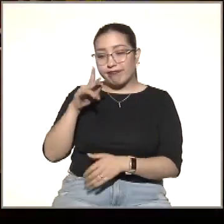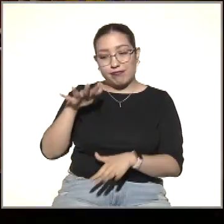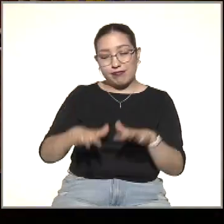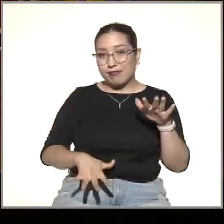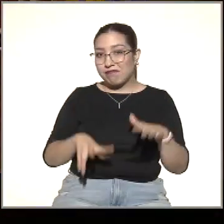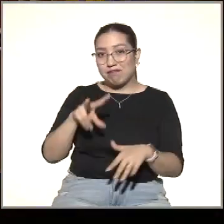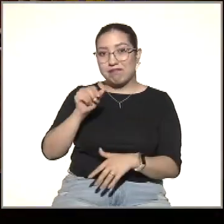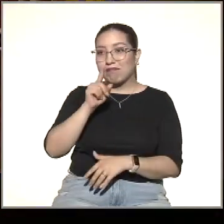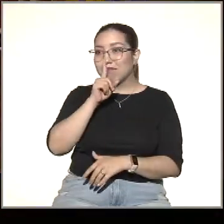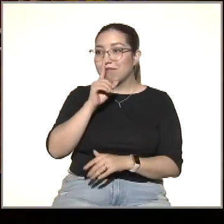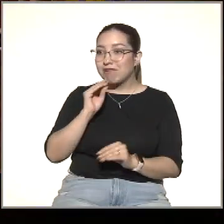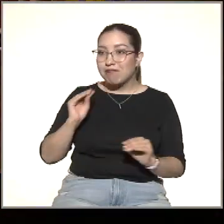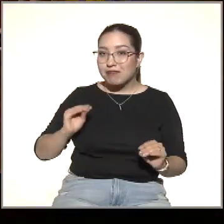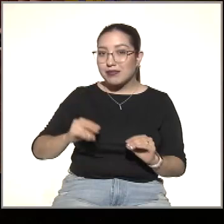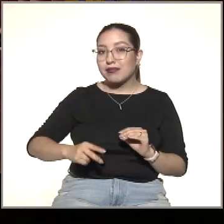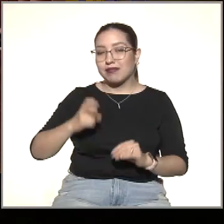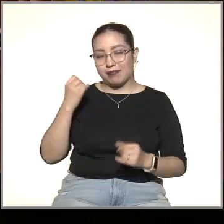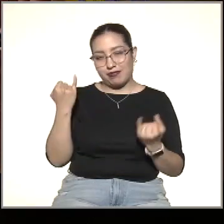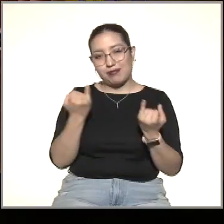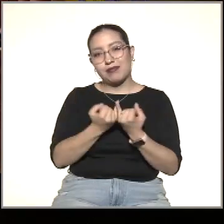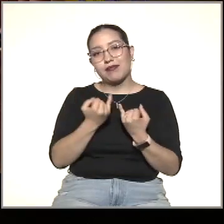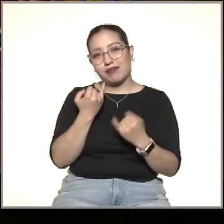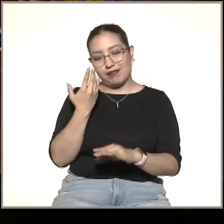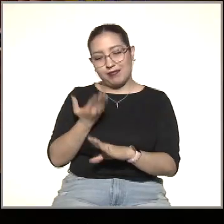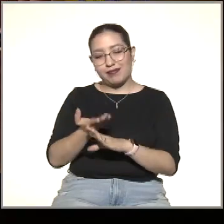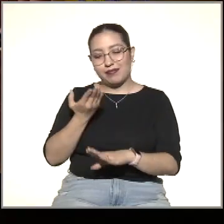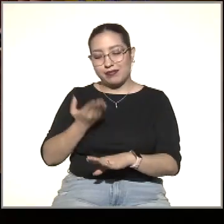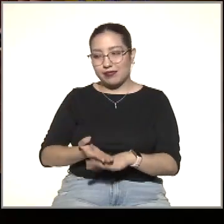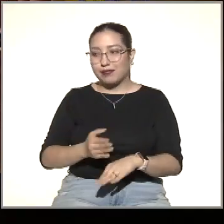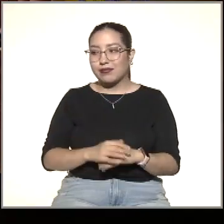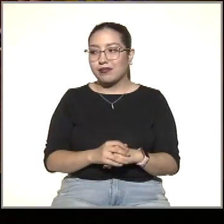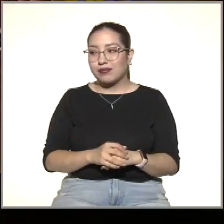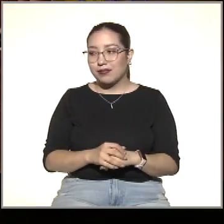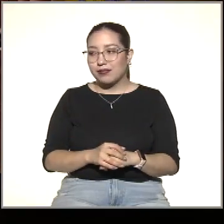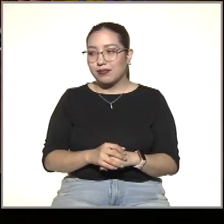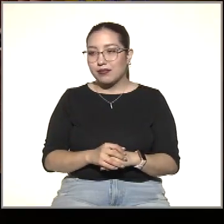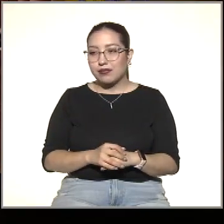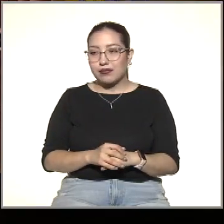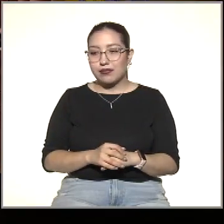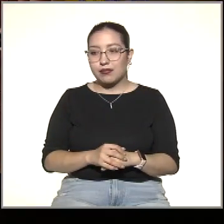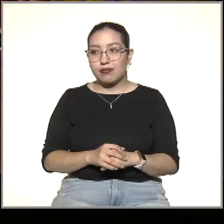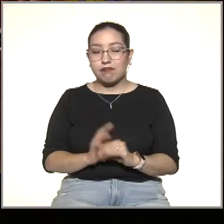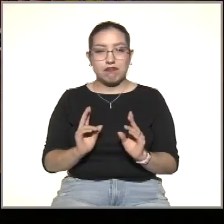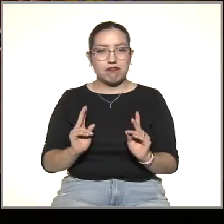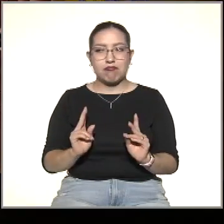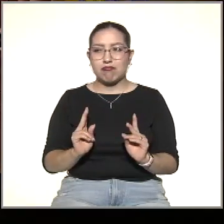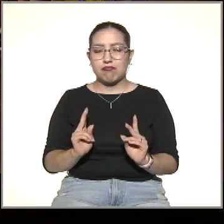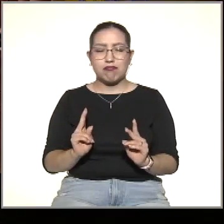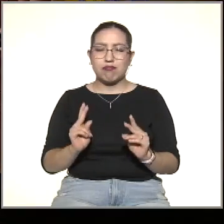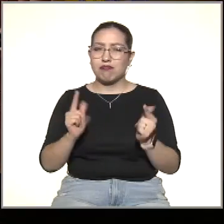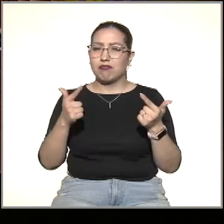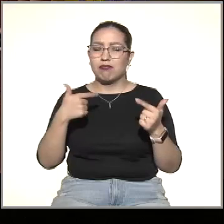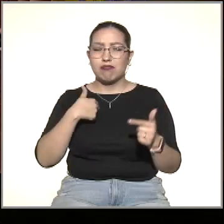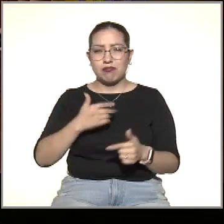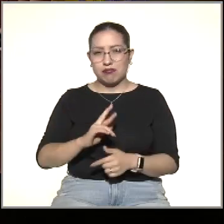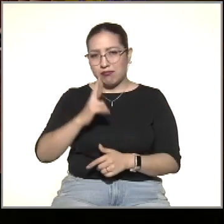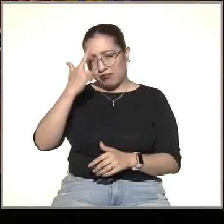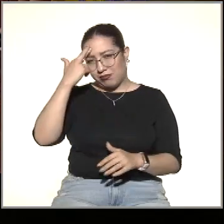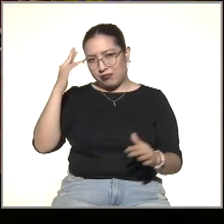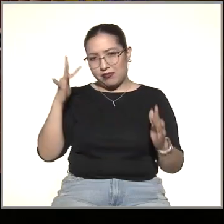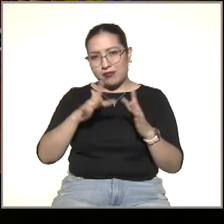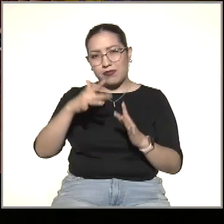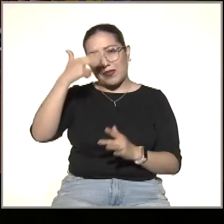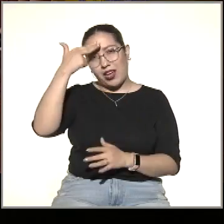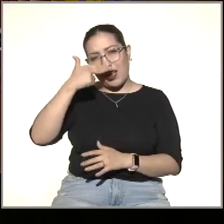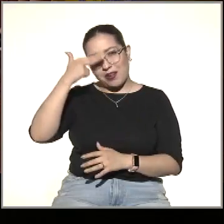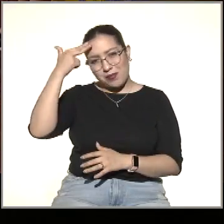la ausencia de algunas palabras, ¿no? Y el efecto que tienen. Y no sé, inmediatamente me conectó con Harry Potter,